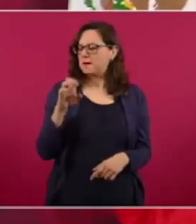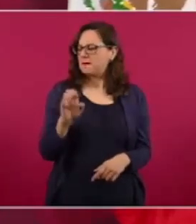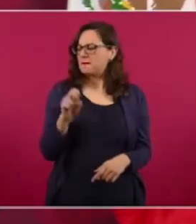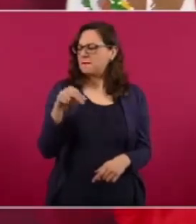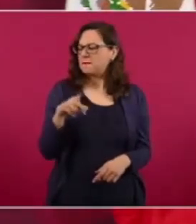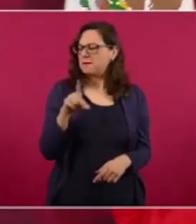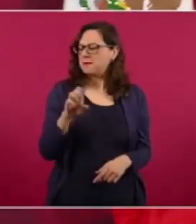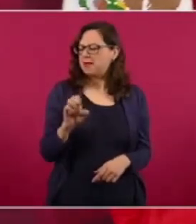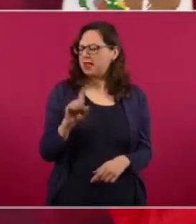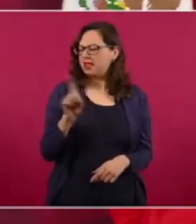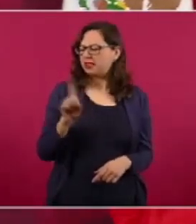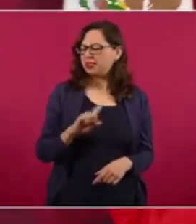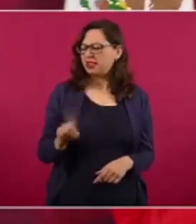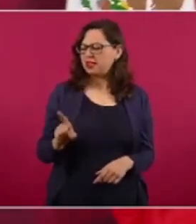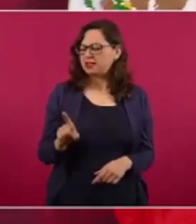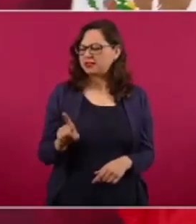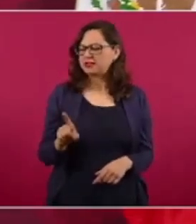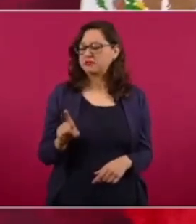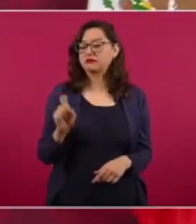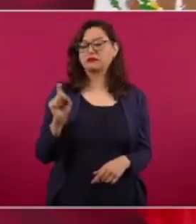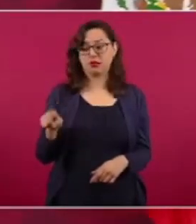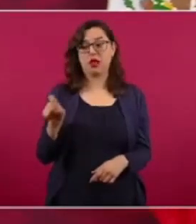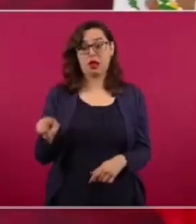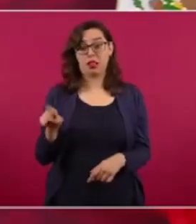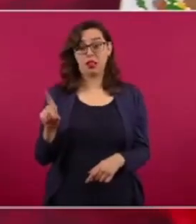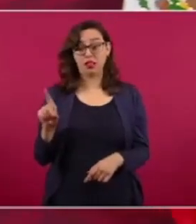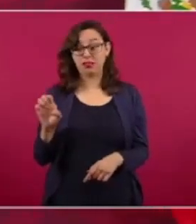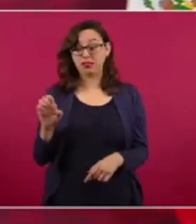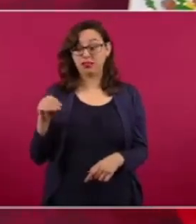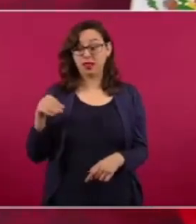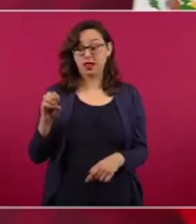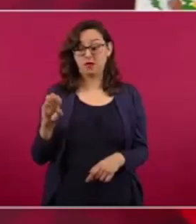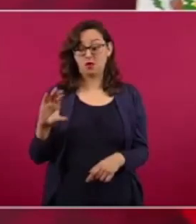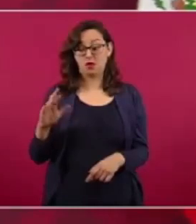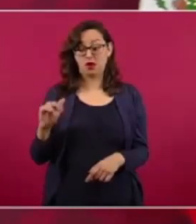sí, del Partido Demócrata. Fíjense